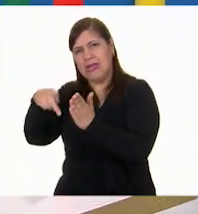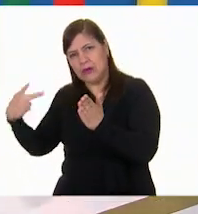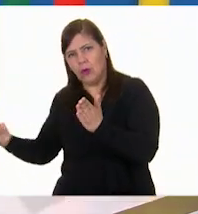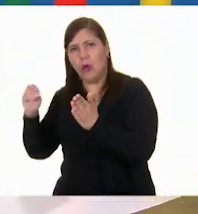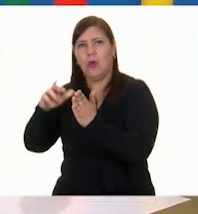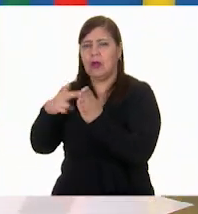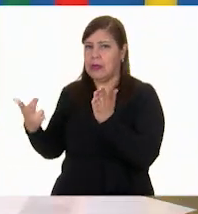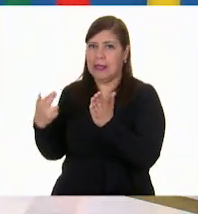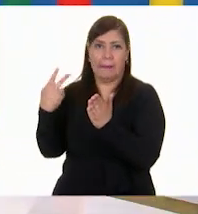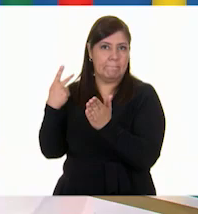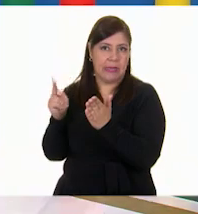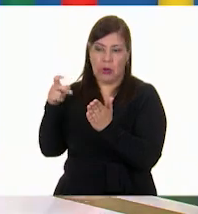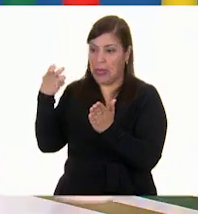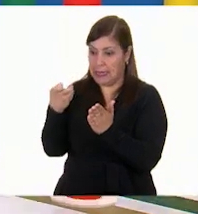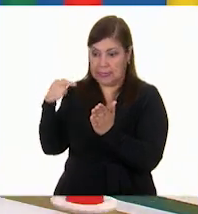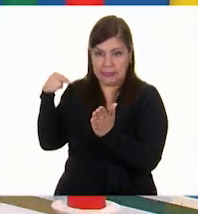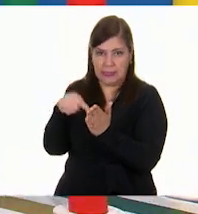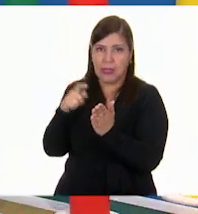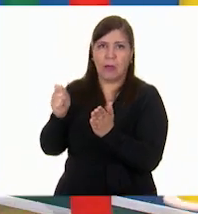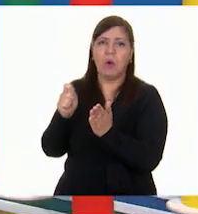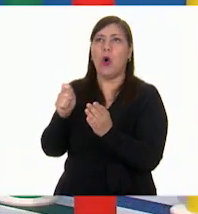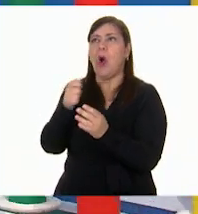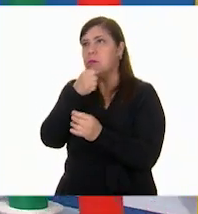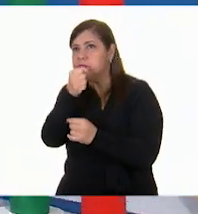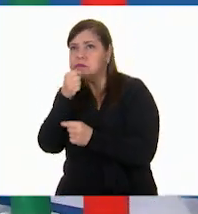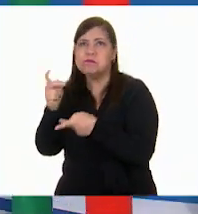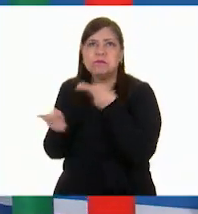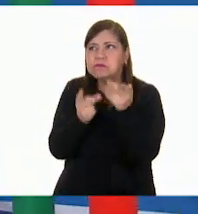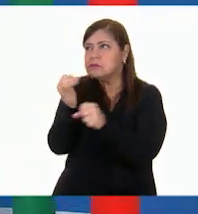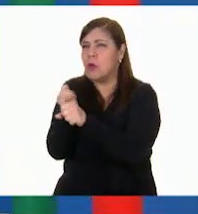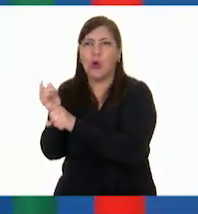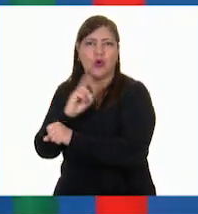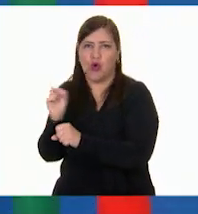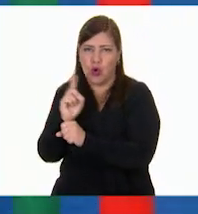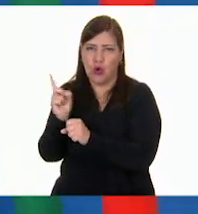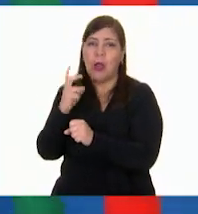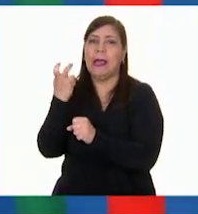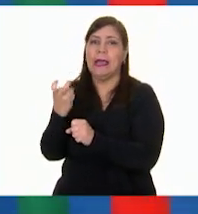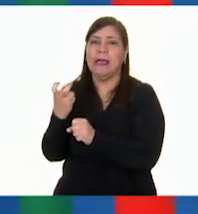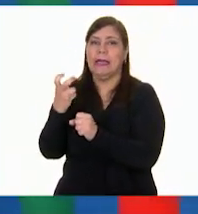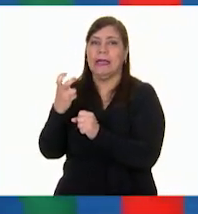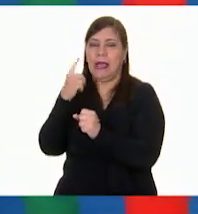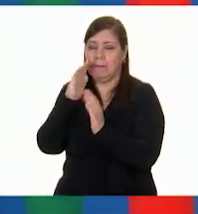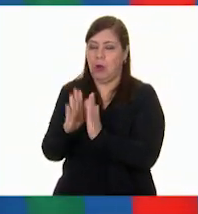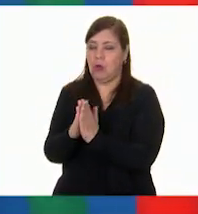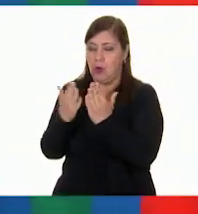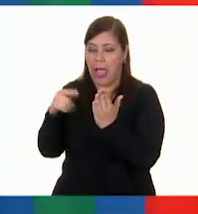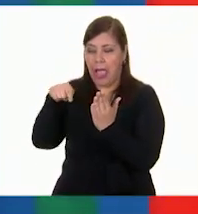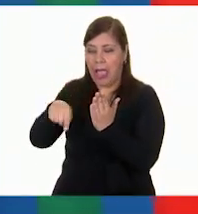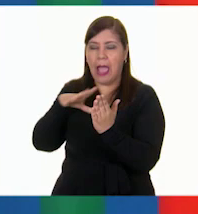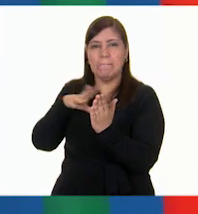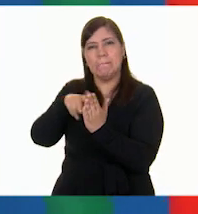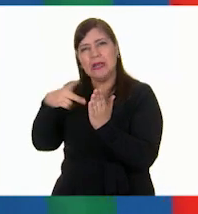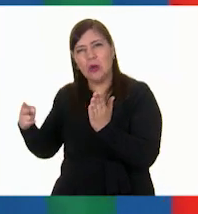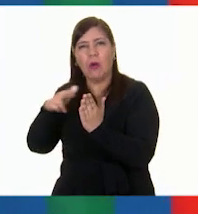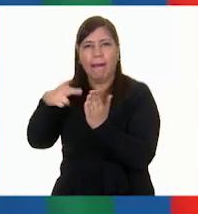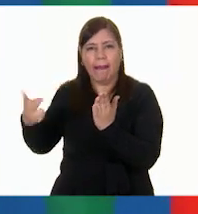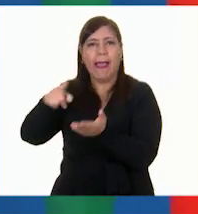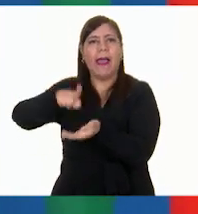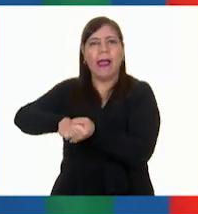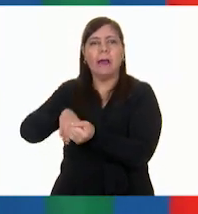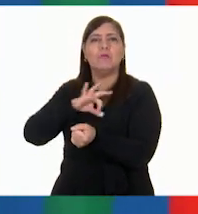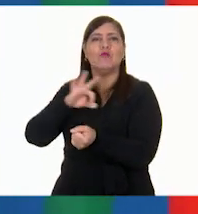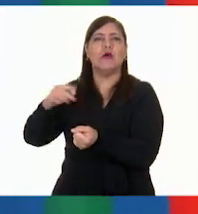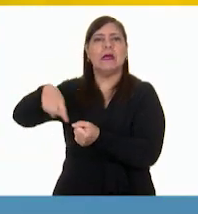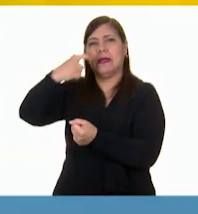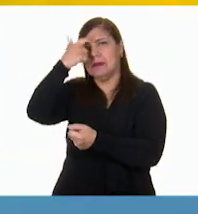no es un tipo de texto que sea propio del periodismo, sino un espacio que las publicaciones brindan a los lectores para que puedan estos